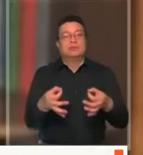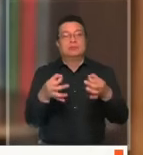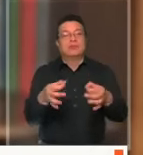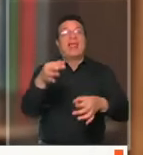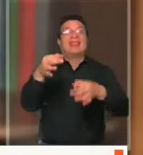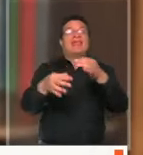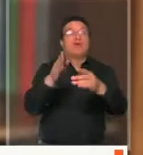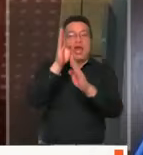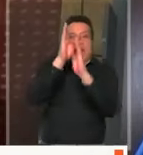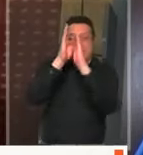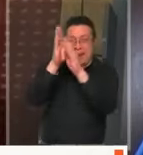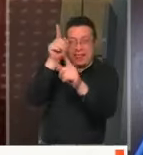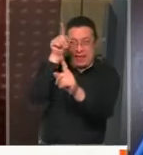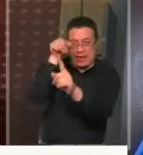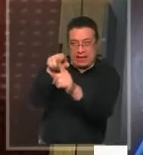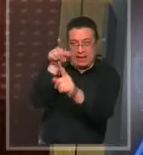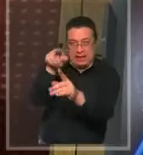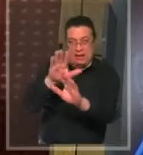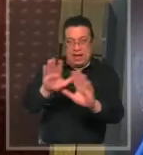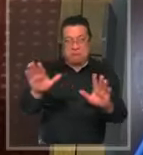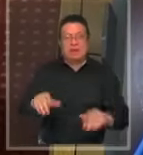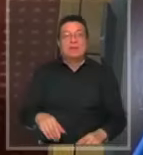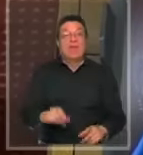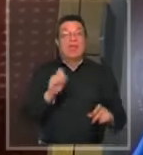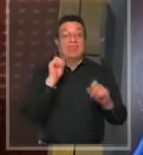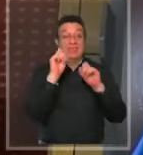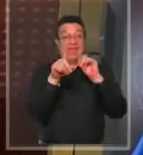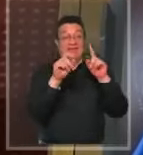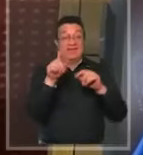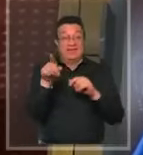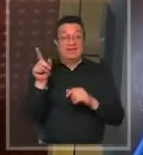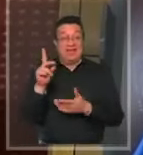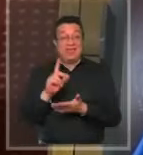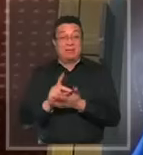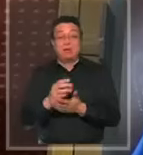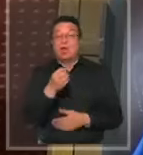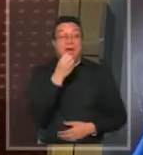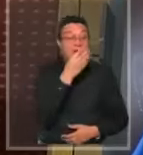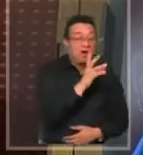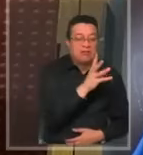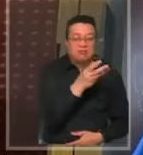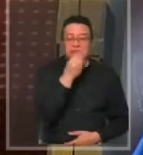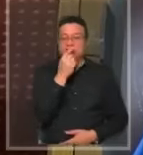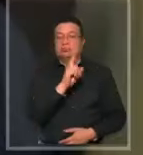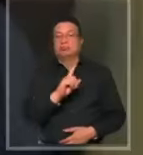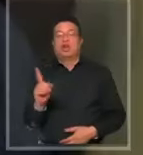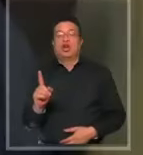los tribunales de justicia. La defensa del legislador declinó entregar su versión y ahora está